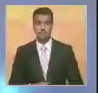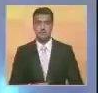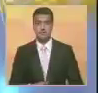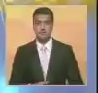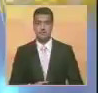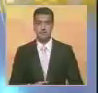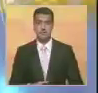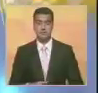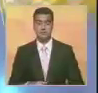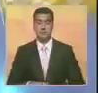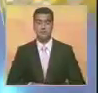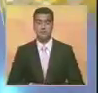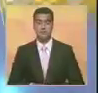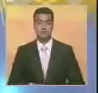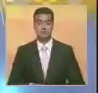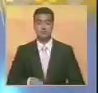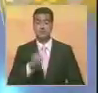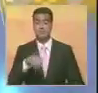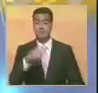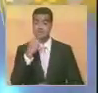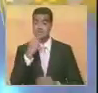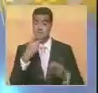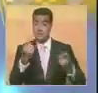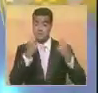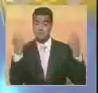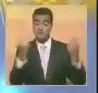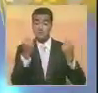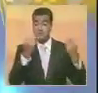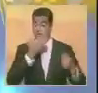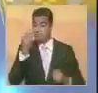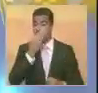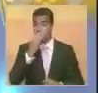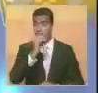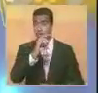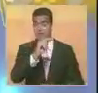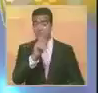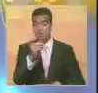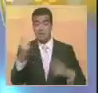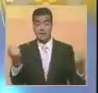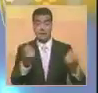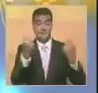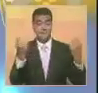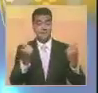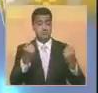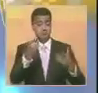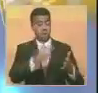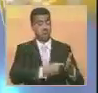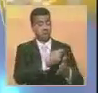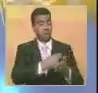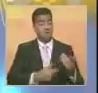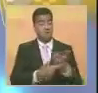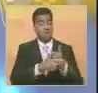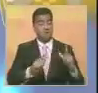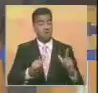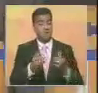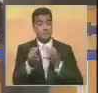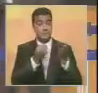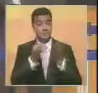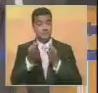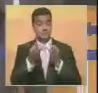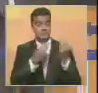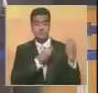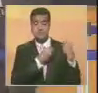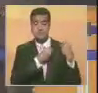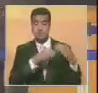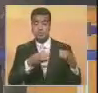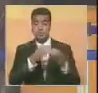El Comando Venezuela asegura que el retiro de piezas publicitarias de reconocidas ONG en la campaña electoral restringe la libertad de expresión. Miembros del